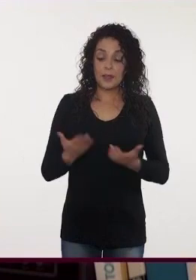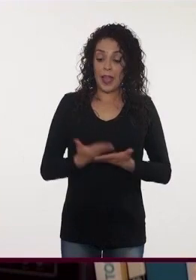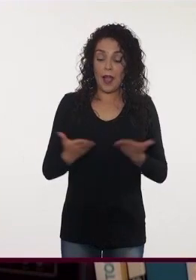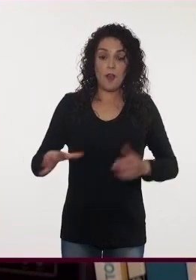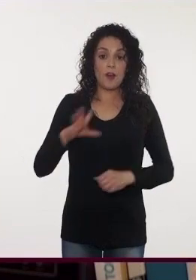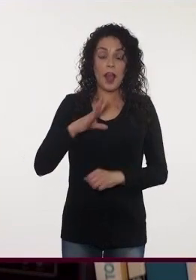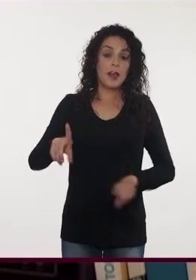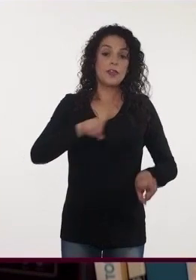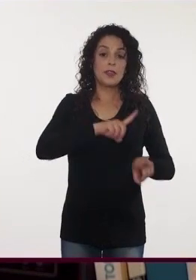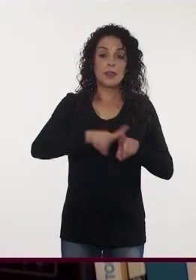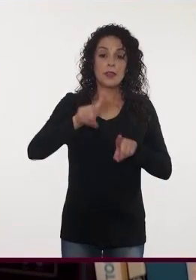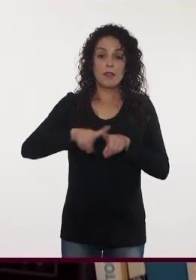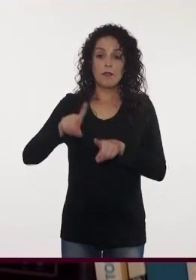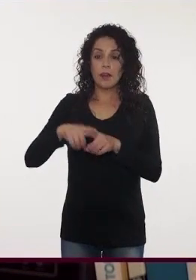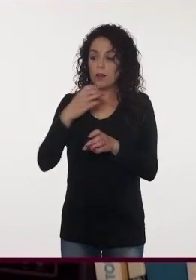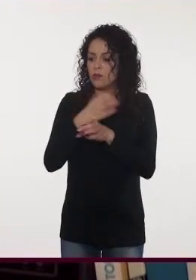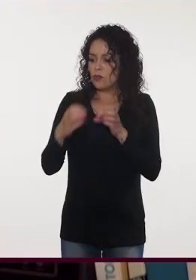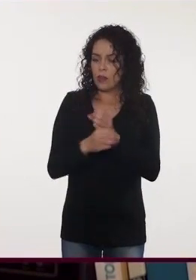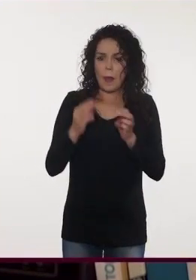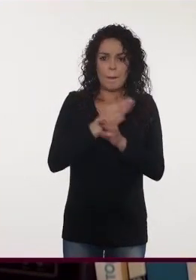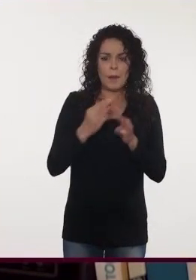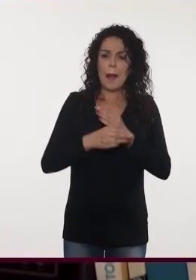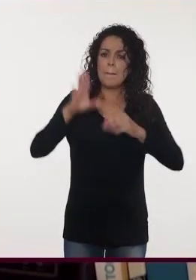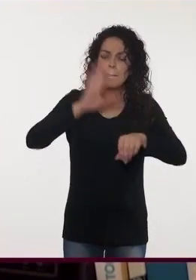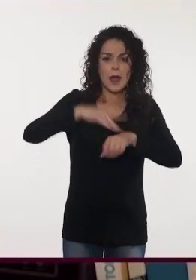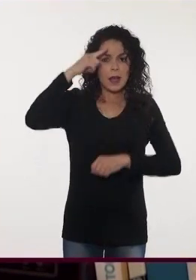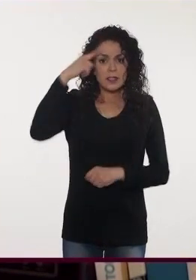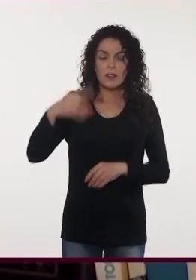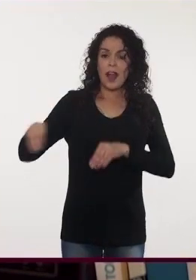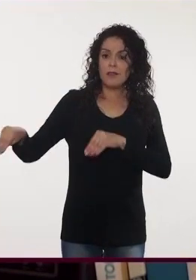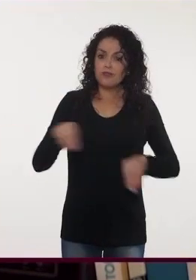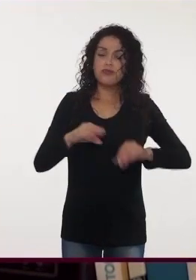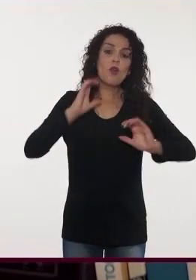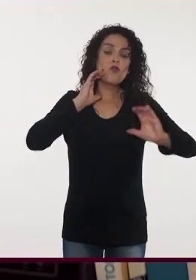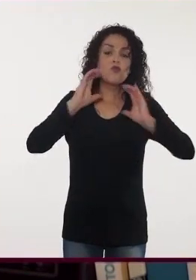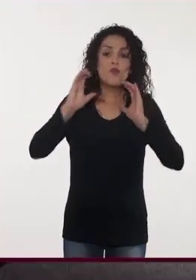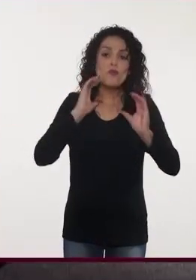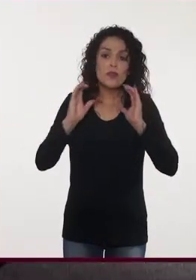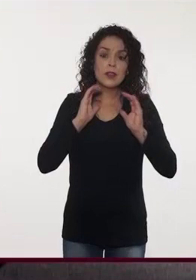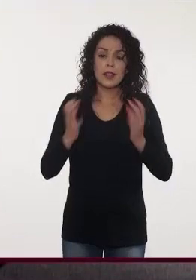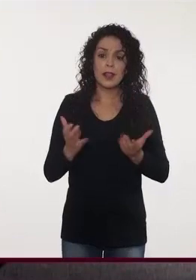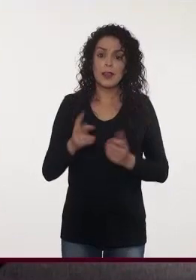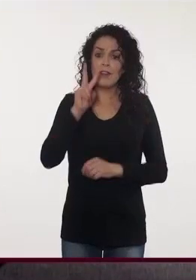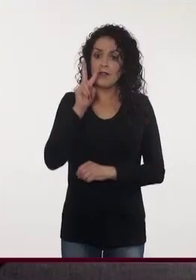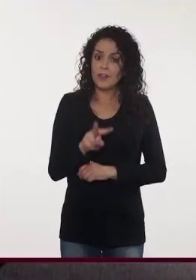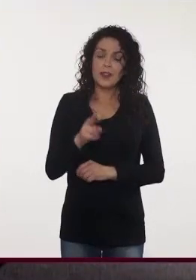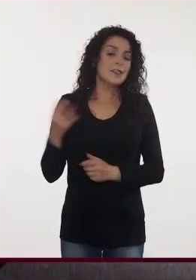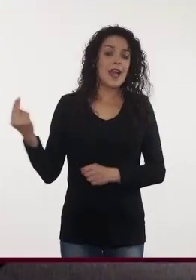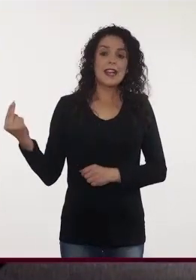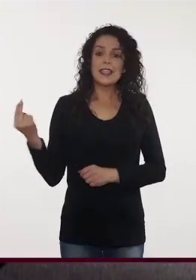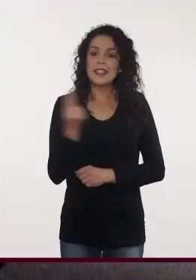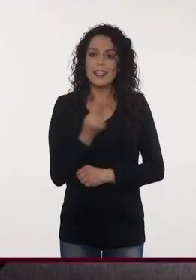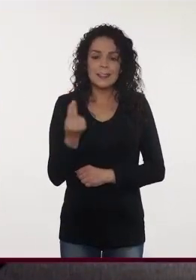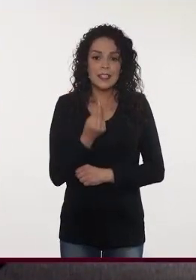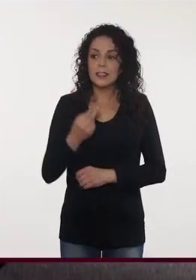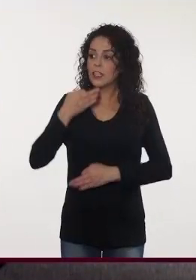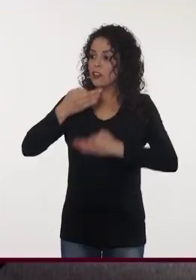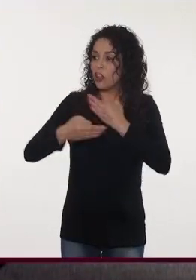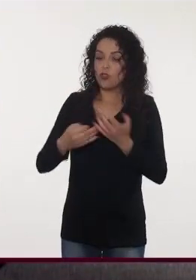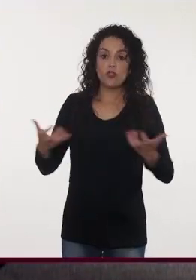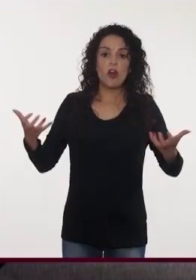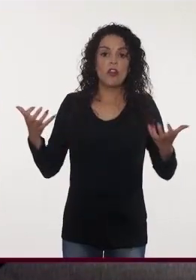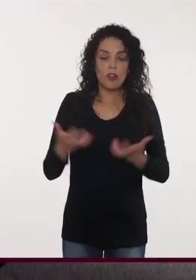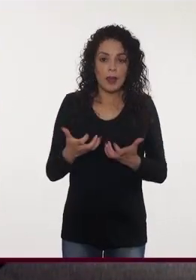actualidad existen tantas herramientas para facilitar la movilidad y la comunicación que es imperativo construir entre todos